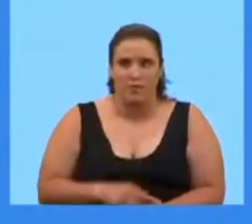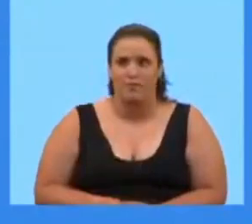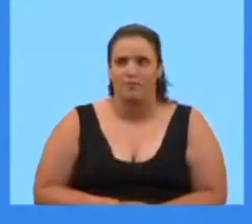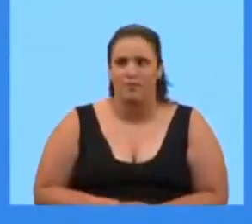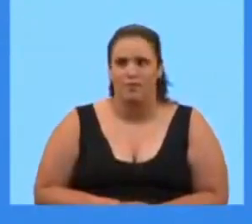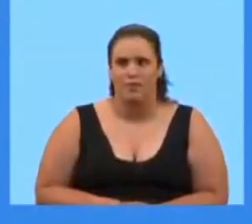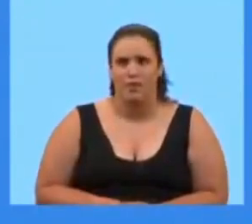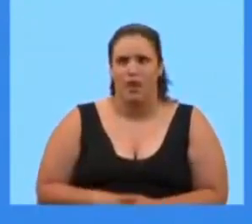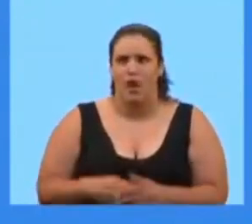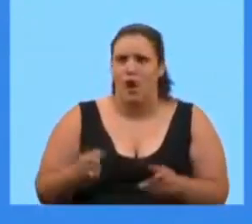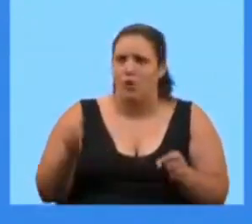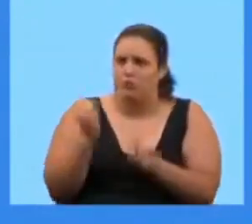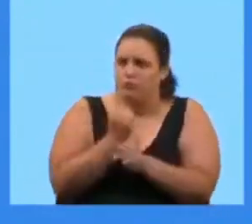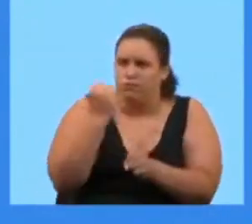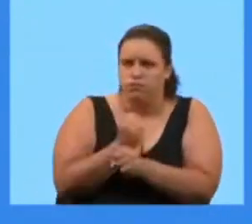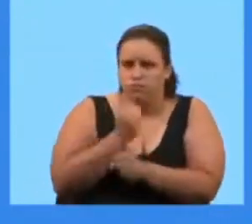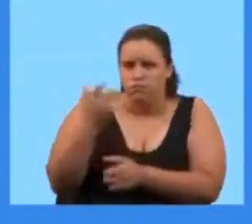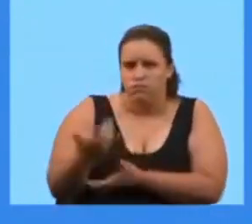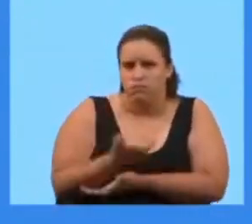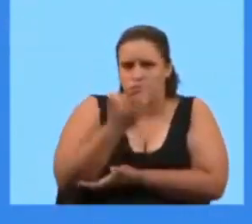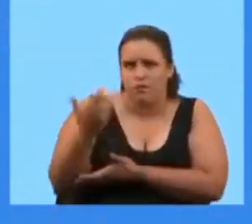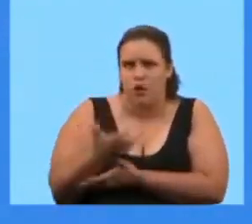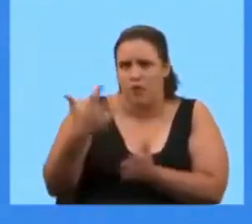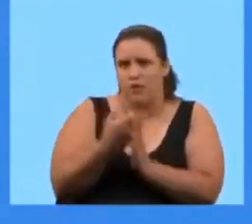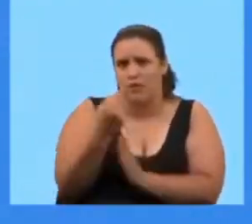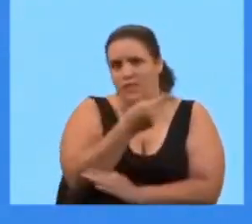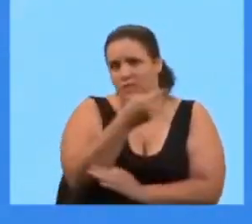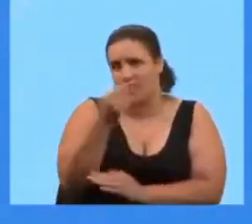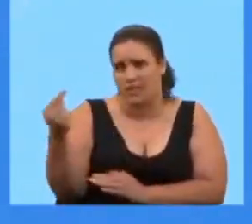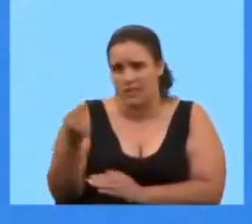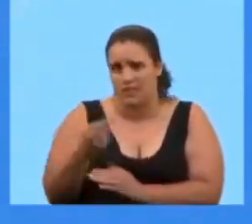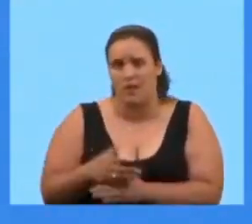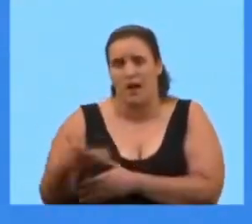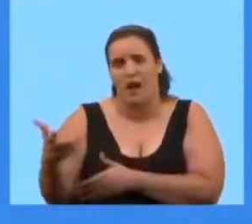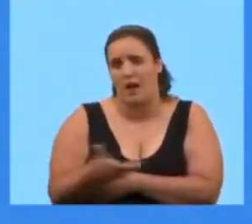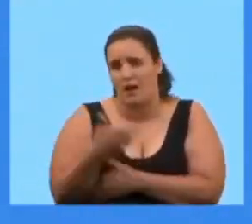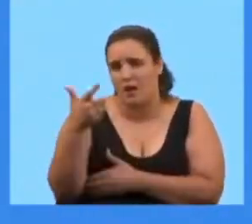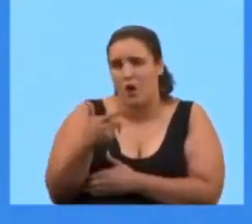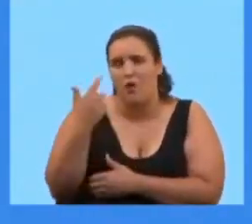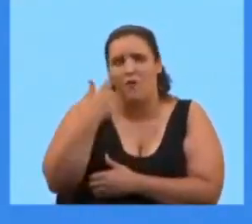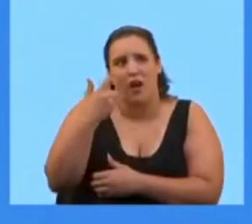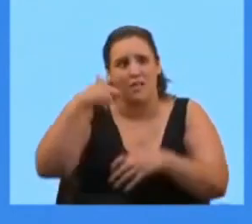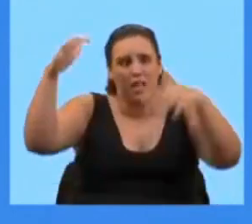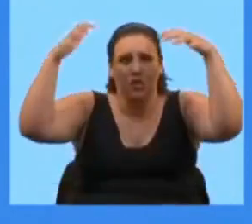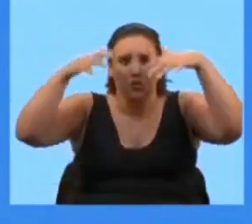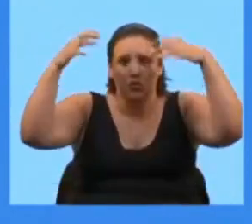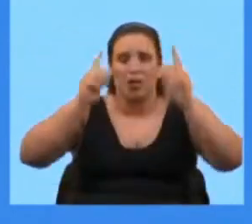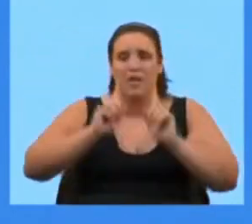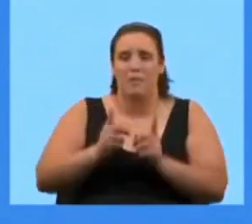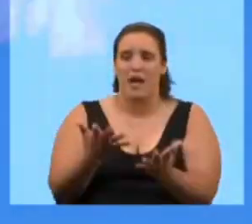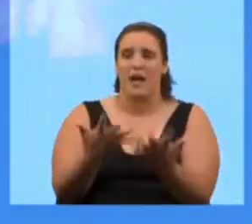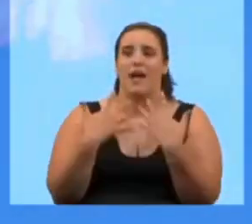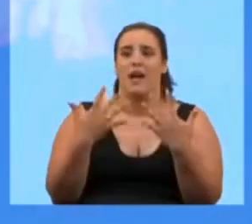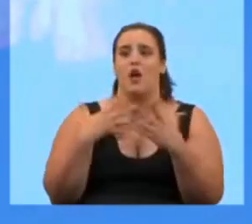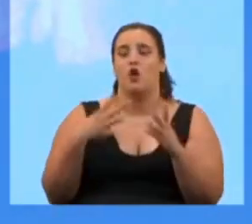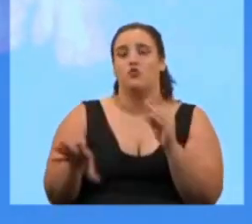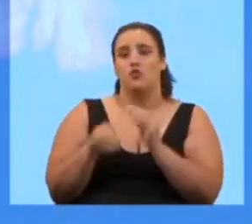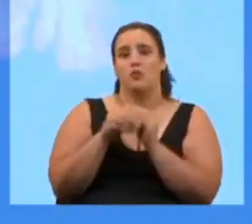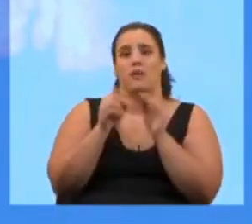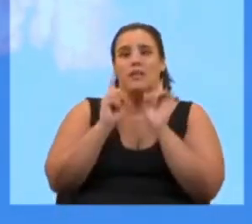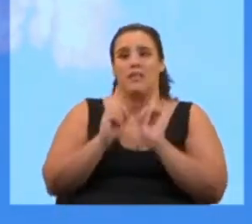Intensa actividad de bomberos durante todo el fin de semana. Las condiciones climáticas de falta de lluvias y altas temperaturas, sumado a